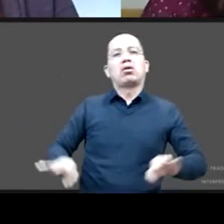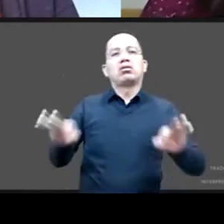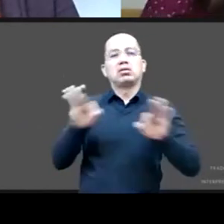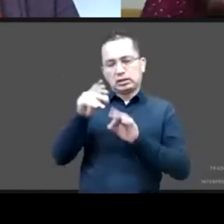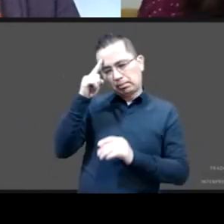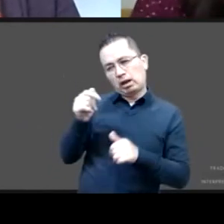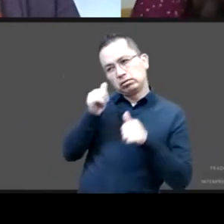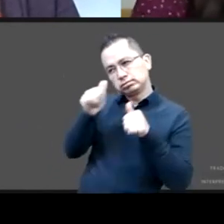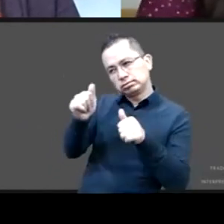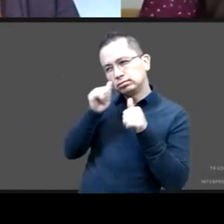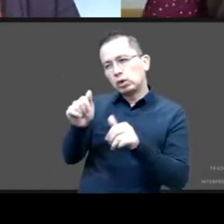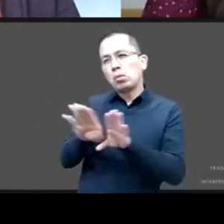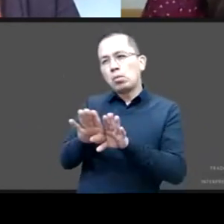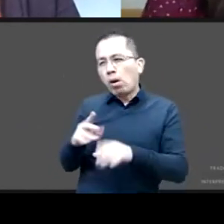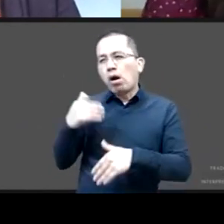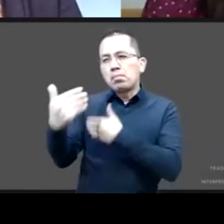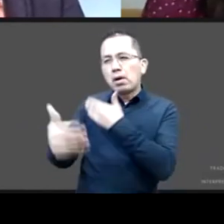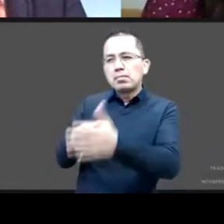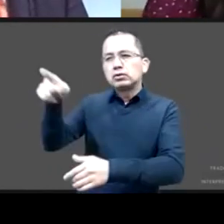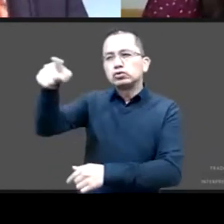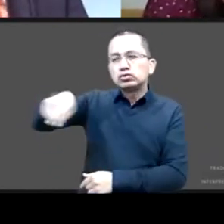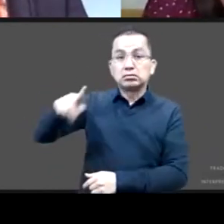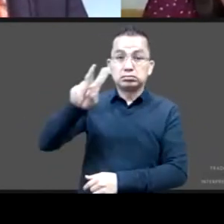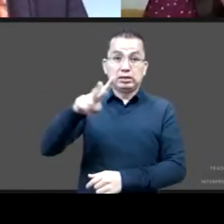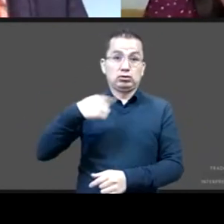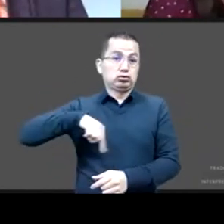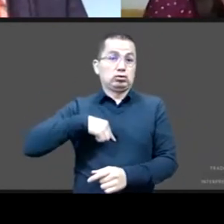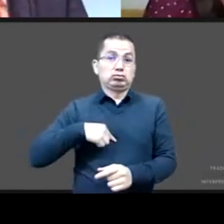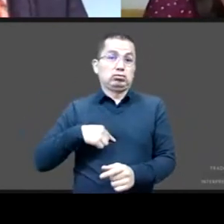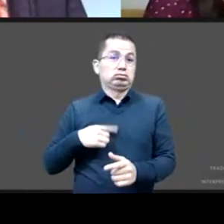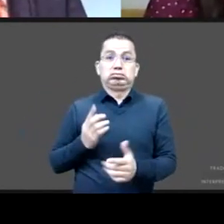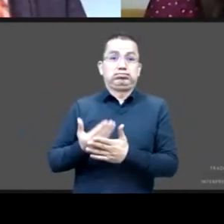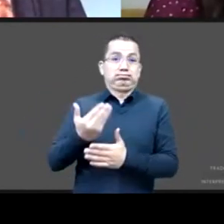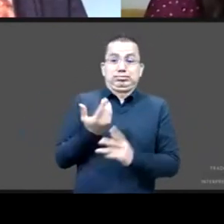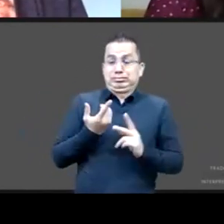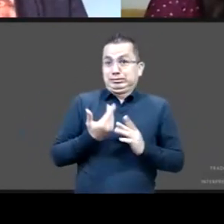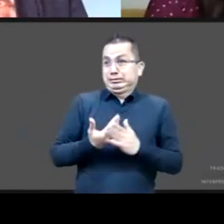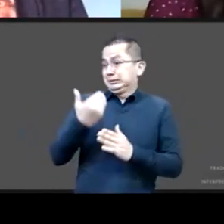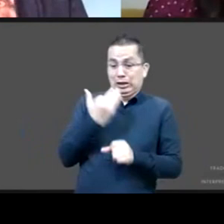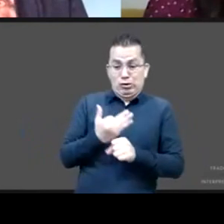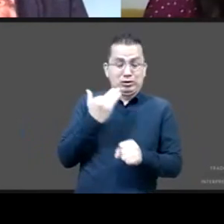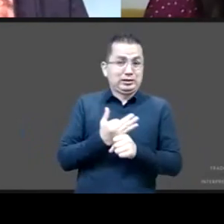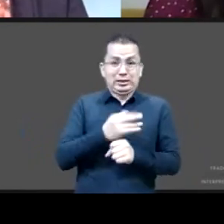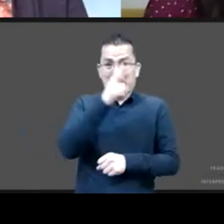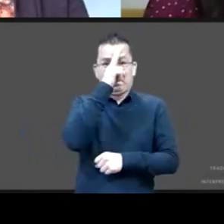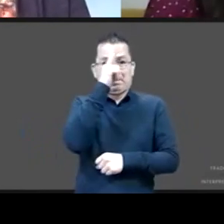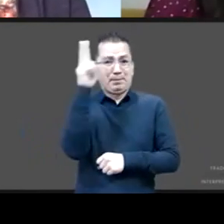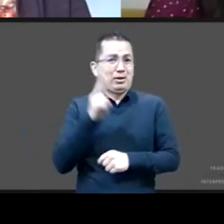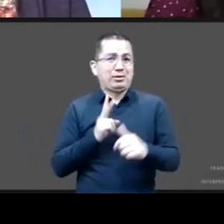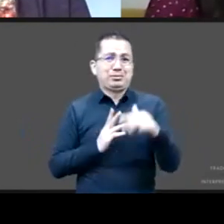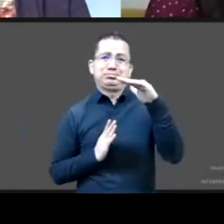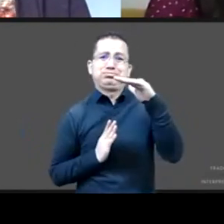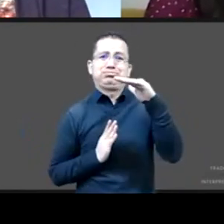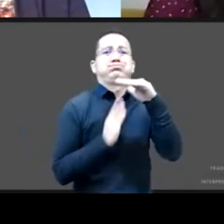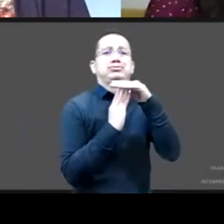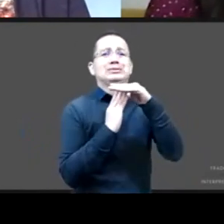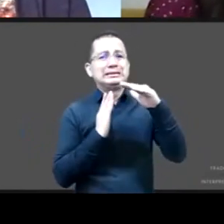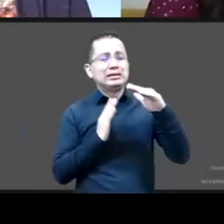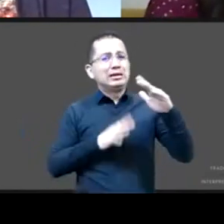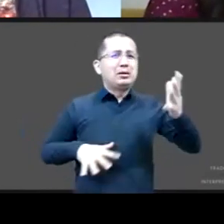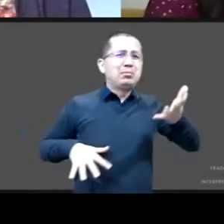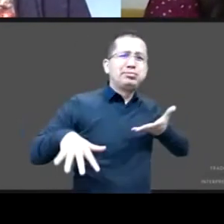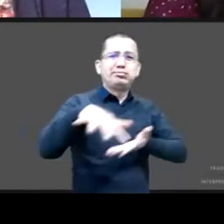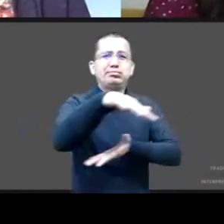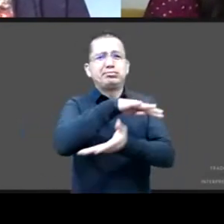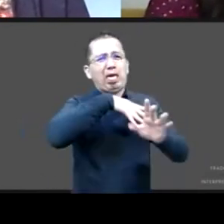nosotros estamos viviendo justo el pico de la violencia la violencia atroz y expandida que vivimos y